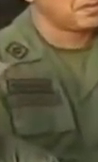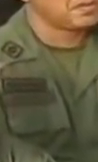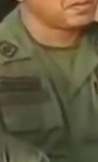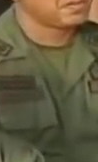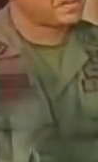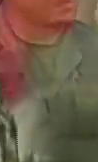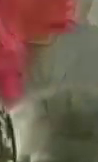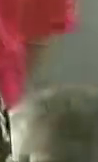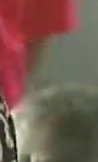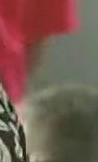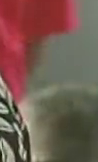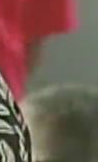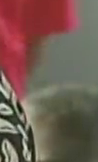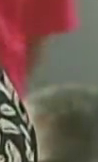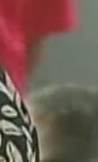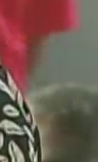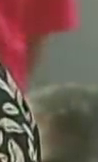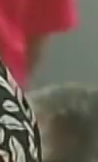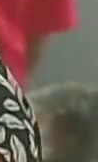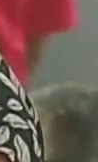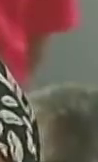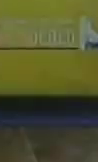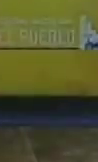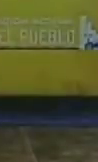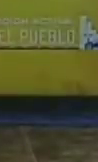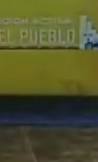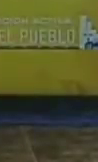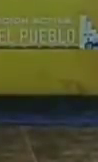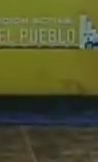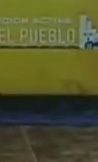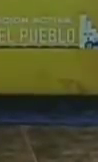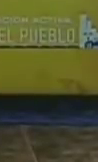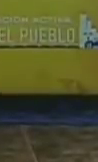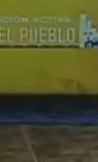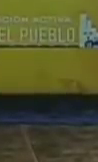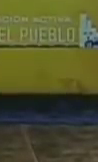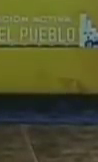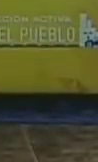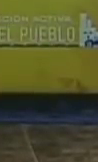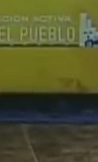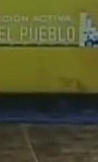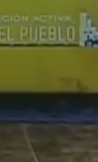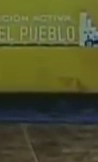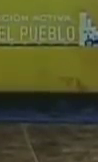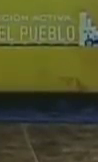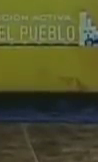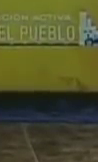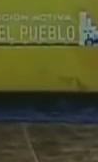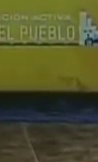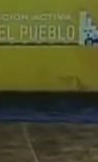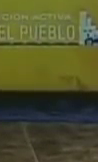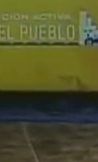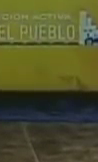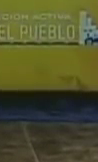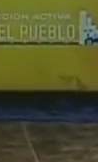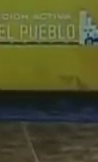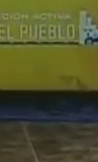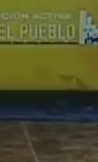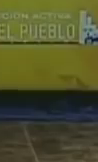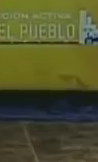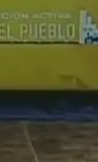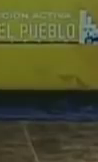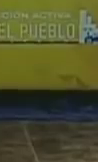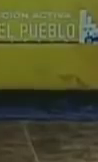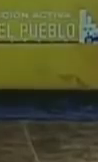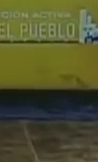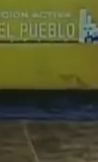monedas extranjeras. Y nosotros robando, no podemos permitir eso. Una partida de ladrones, chicos. No hay que investigar permitir. Y meterlos presos, hay que meterlos